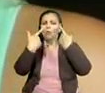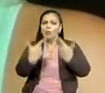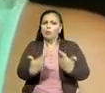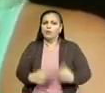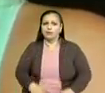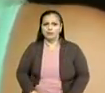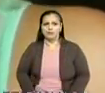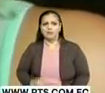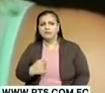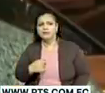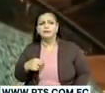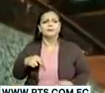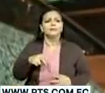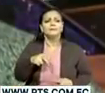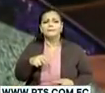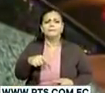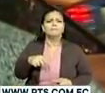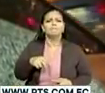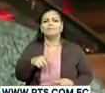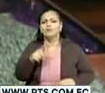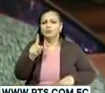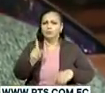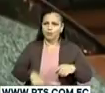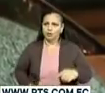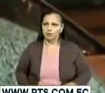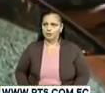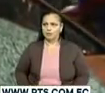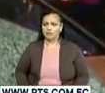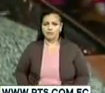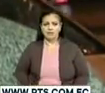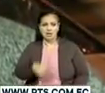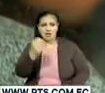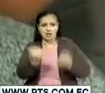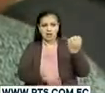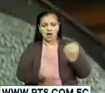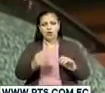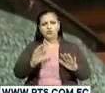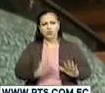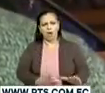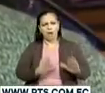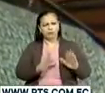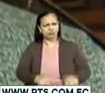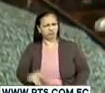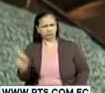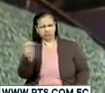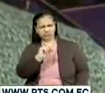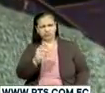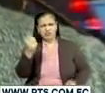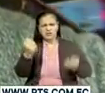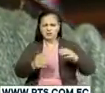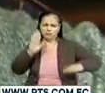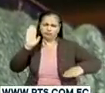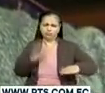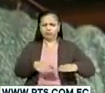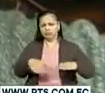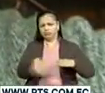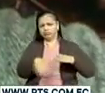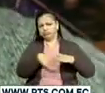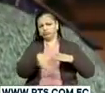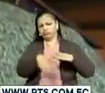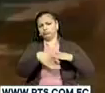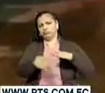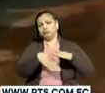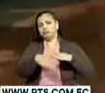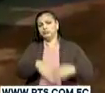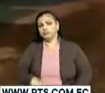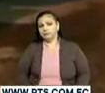y estamos expuestos a todos. Aquí creen que es autopista, van a tanta velocidad, tanto como los que llegan de España hacia el centro como del centro para